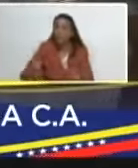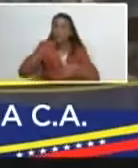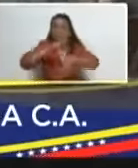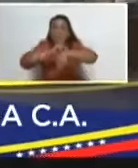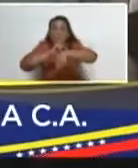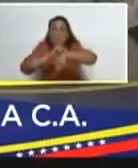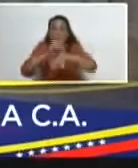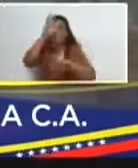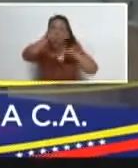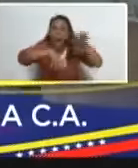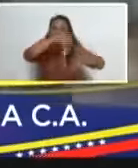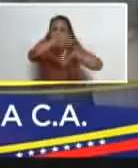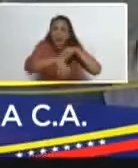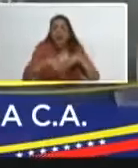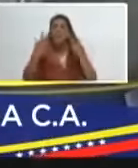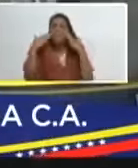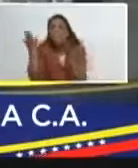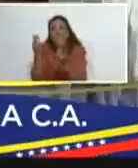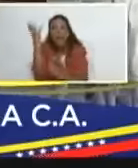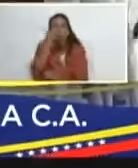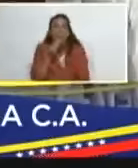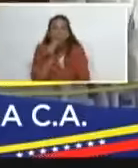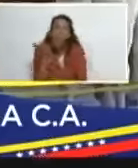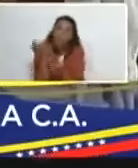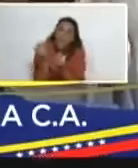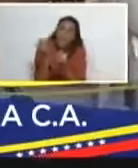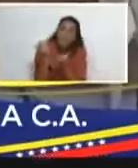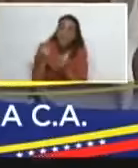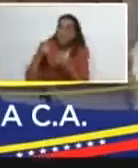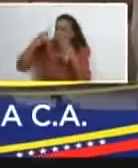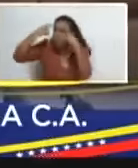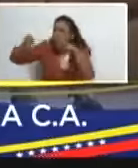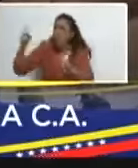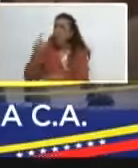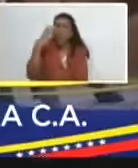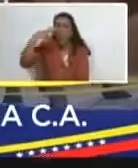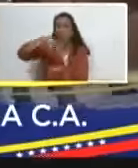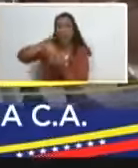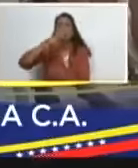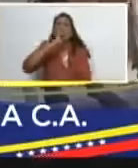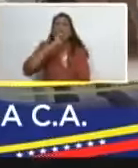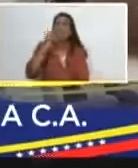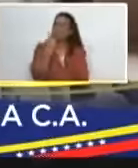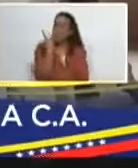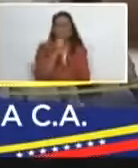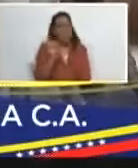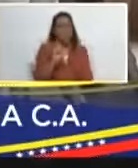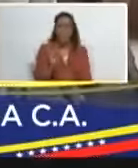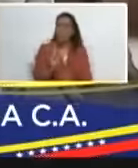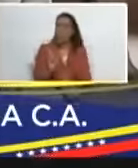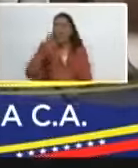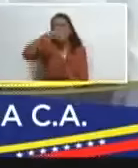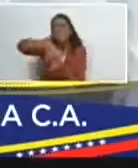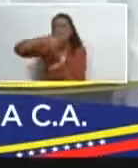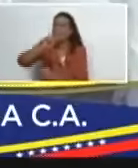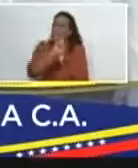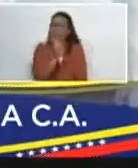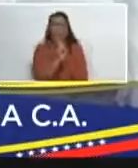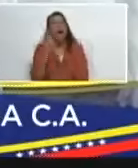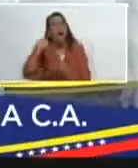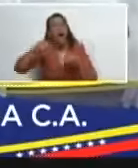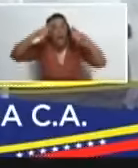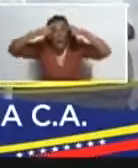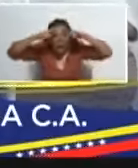finca, que se ilusionen los muchachos, que no tan solo el Estado Bolívar es oro, que no tan solo el Estado Bolívar es minería, también